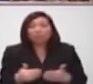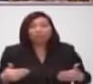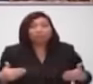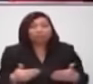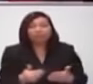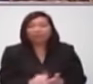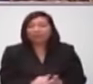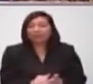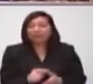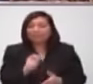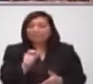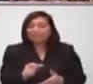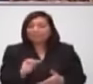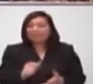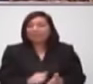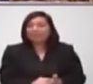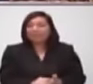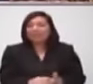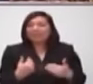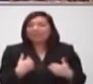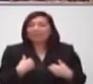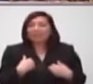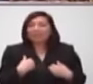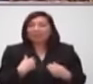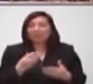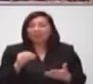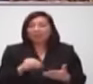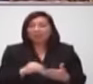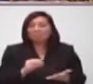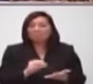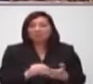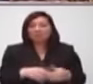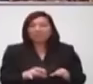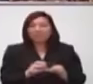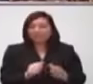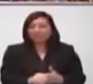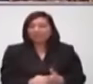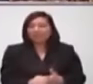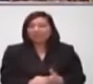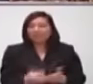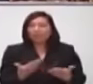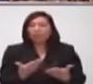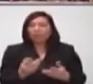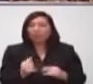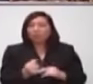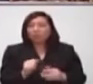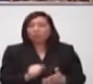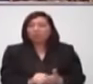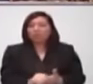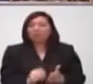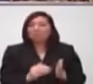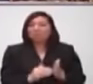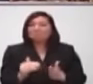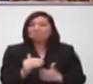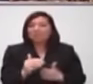tránsito de personas, de vehículos y de cargas fundamentalmente, porque de ahí es donde se surte de alimentos